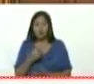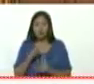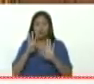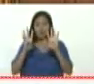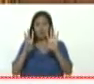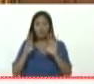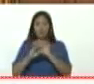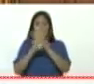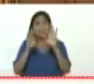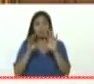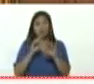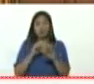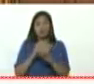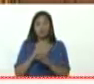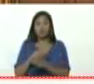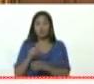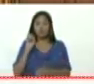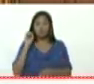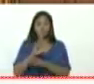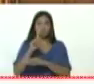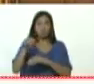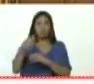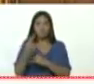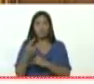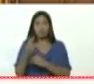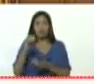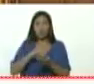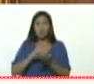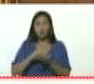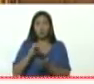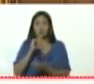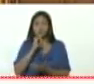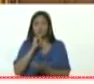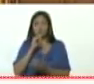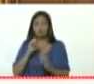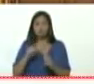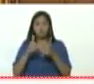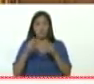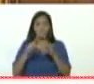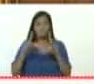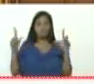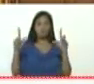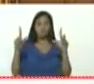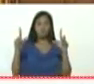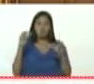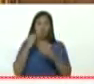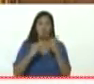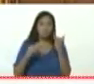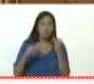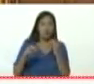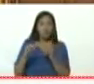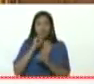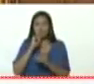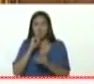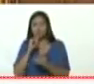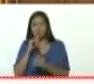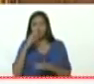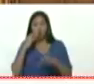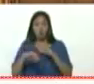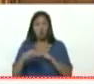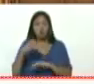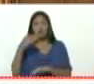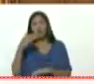mañana saca el tubazo y mañana lo pone como noticia principal y titular en el medio. Últimas noticias, Correo del Orinoco,